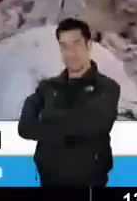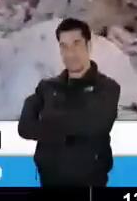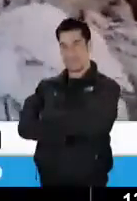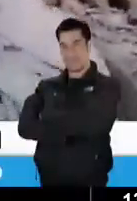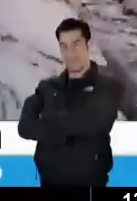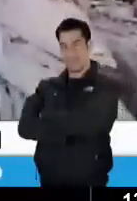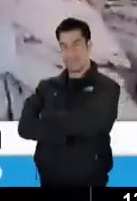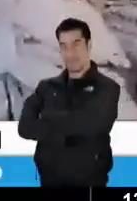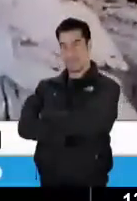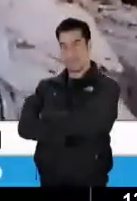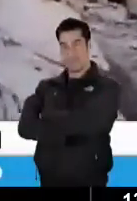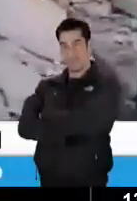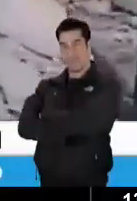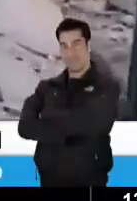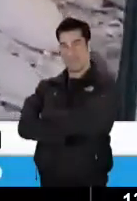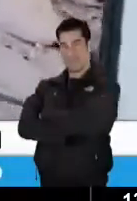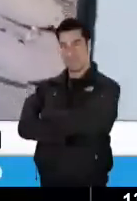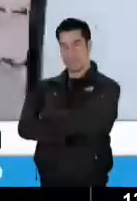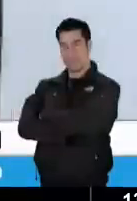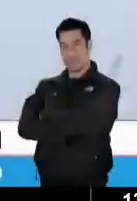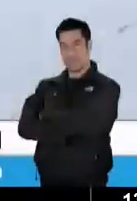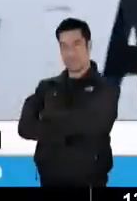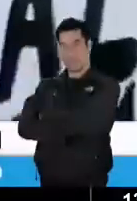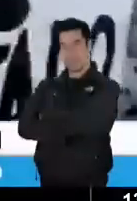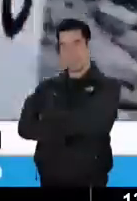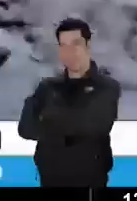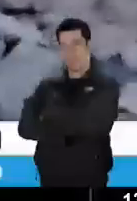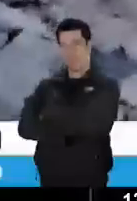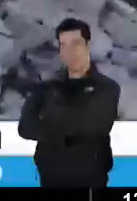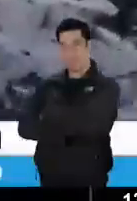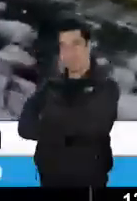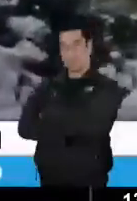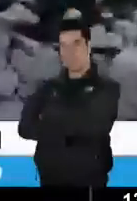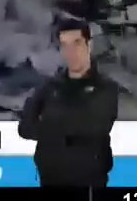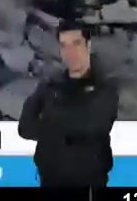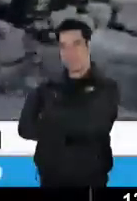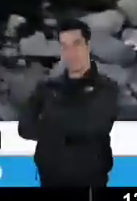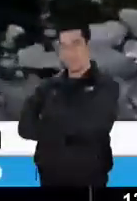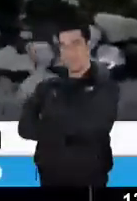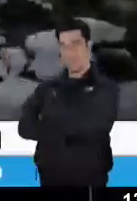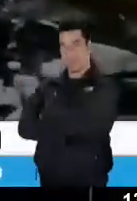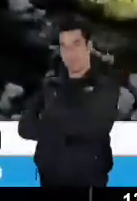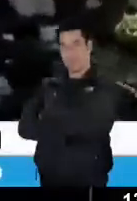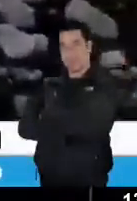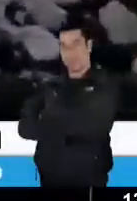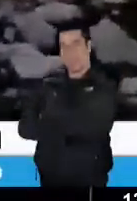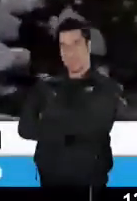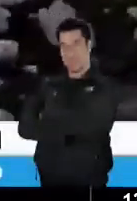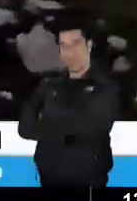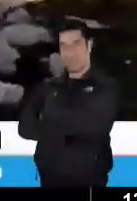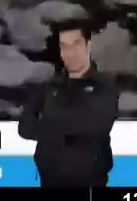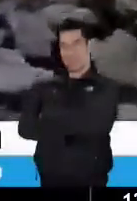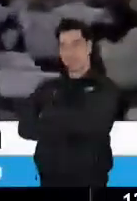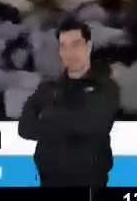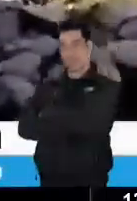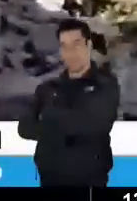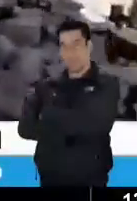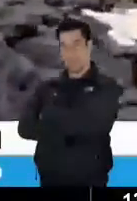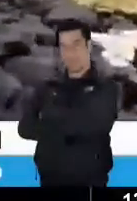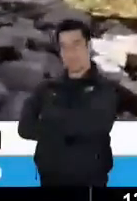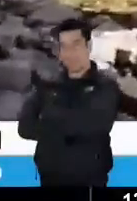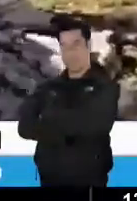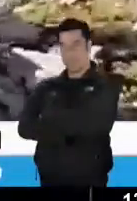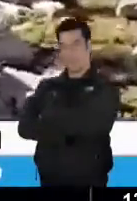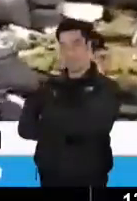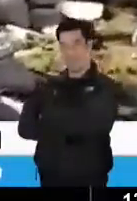droga, como está ya prácticamente estipulado en el vocabulario de los narcotraficantes. Y